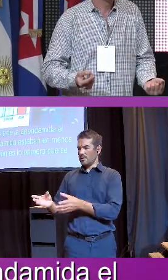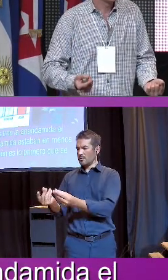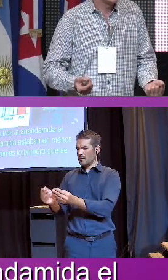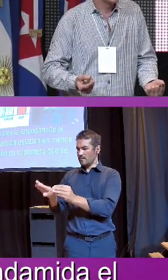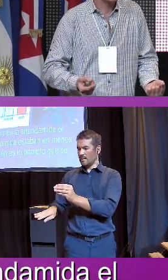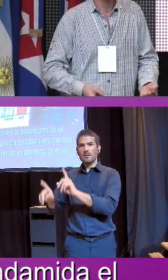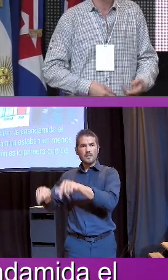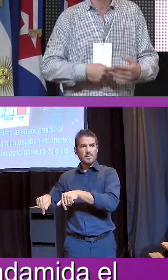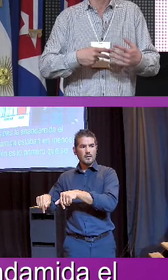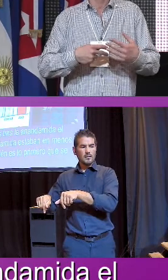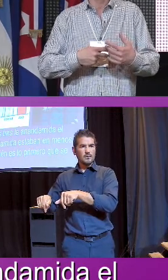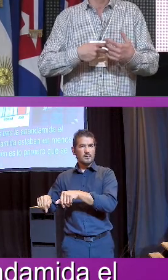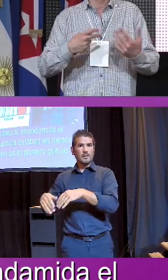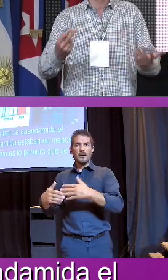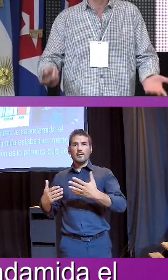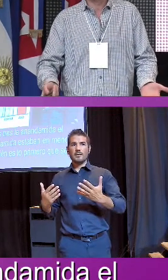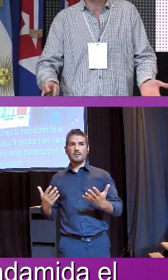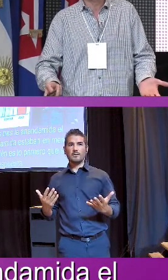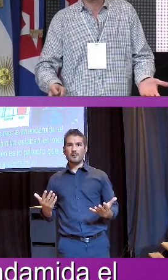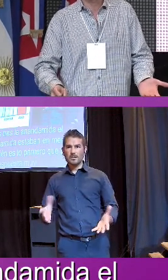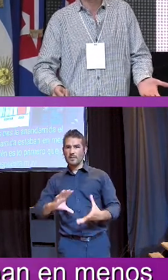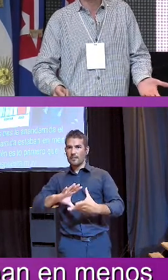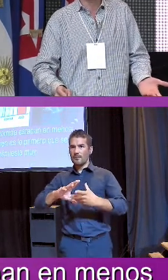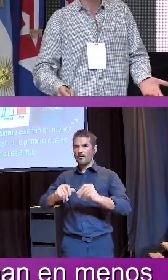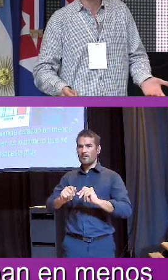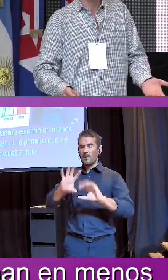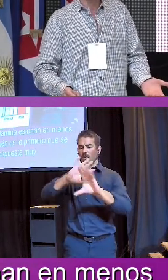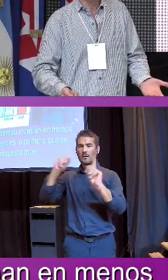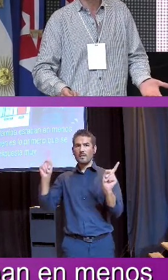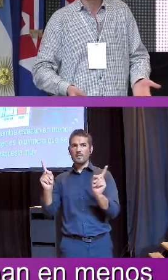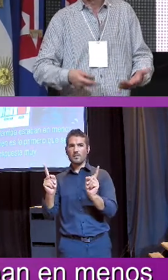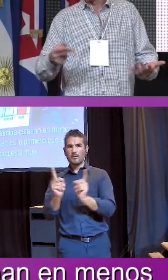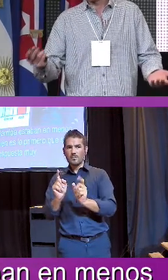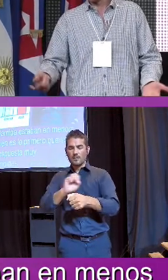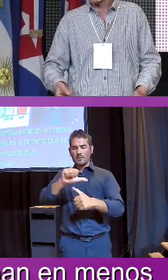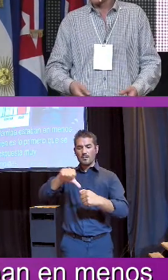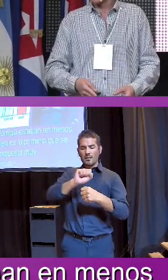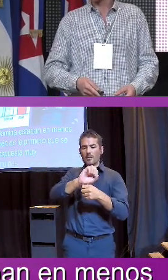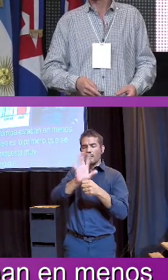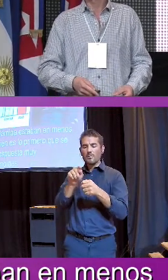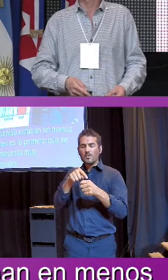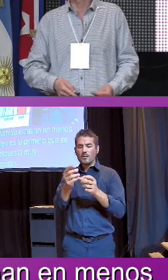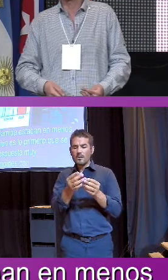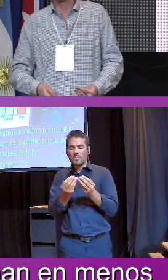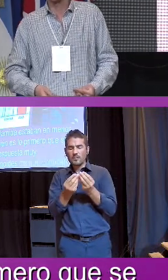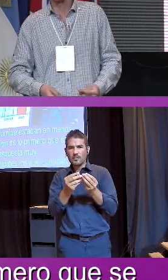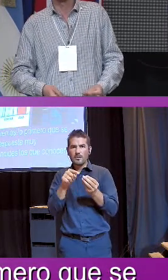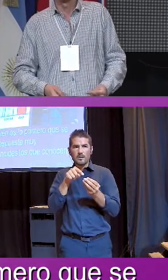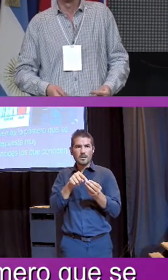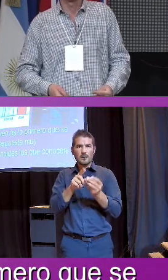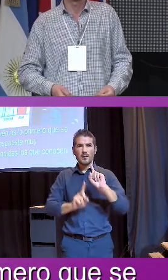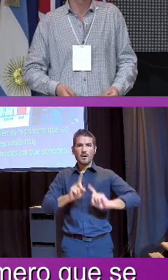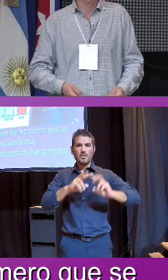será, sabiendo la respuesta muy heterogénea que hay a los cannabinoides, los que conocen gente que los